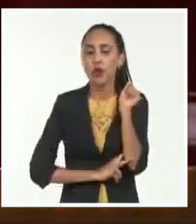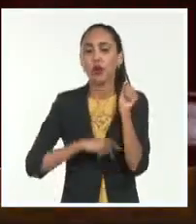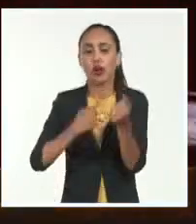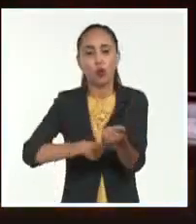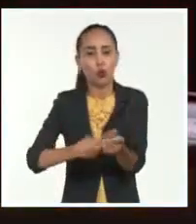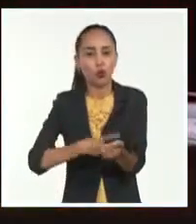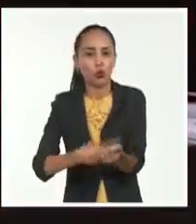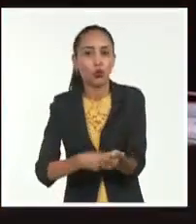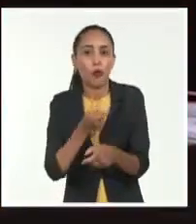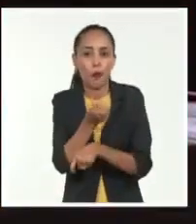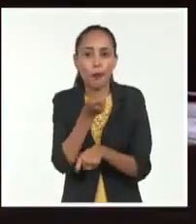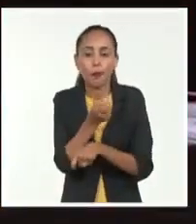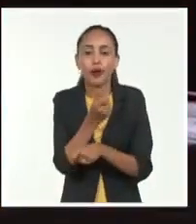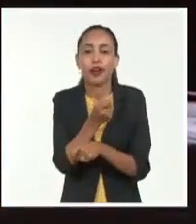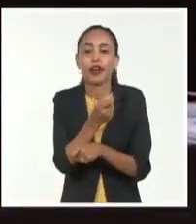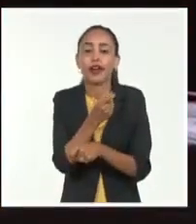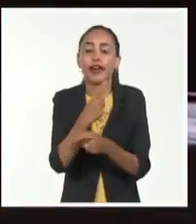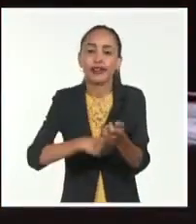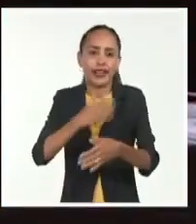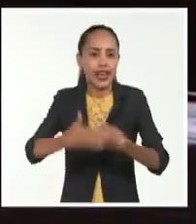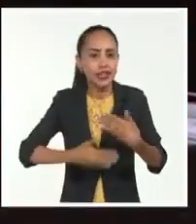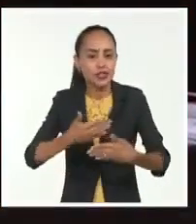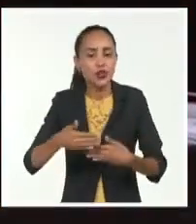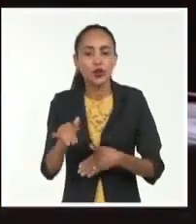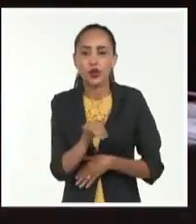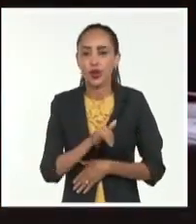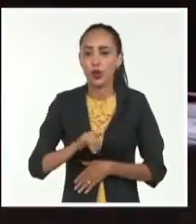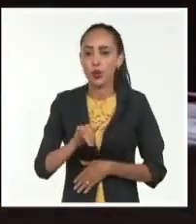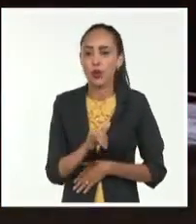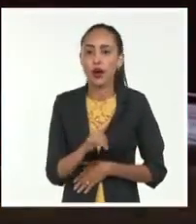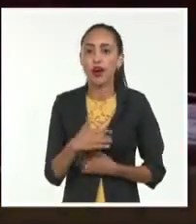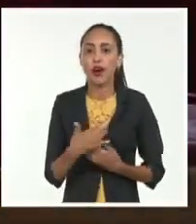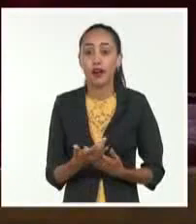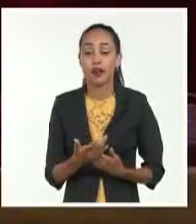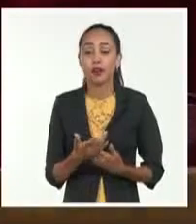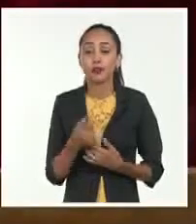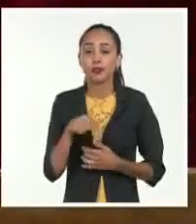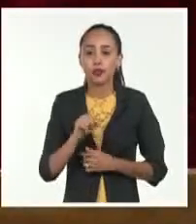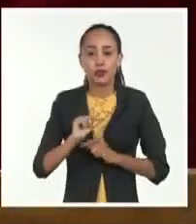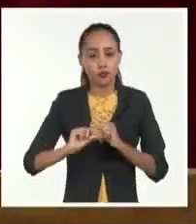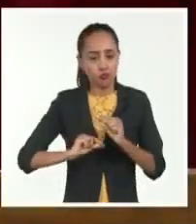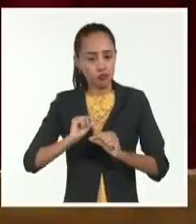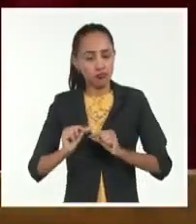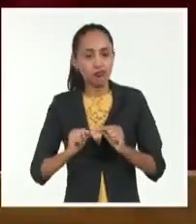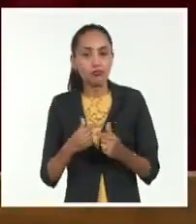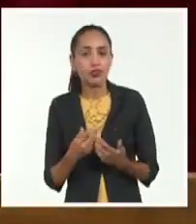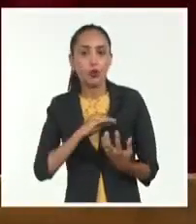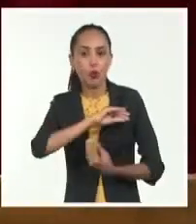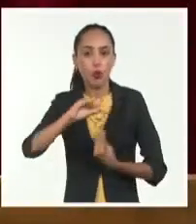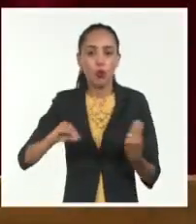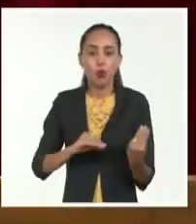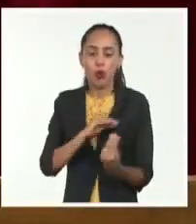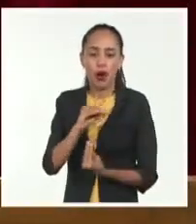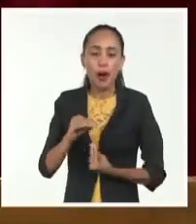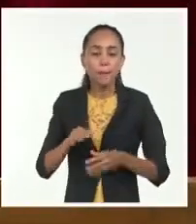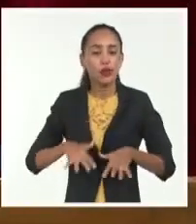costumbres, tradiciones y patrones cívicos, lo cual ha ido generando un cambio de